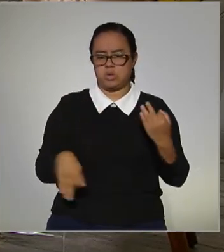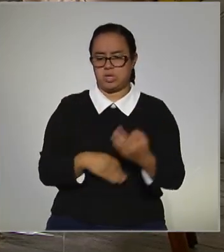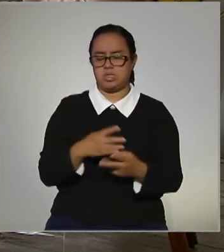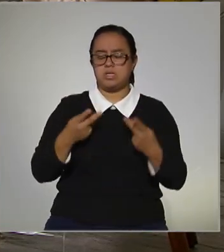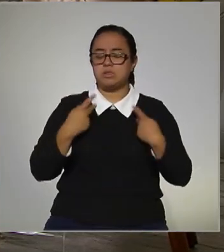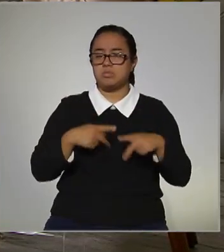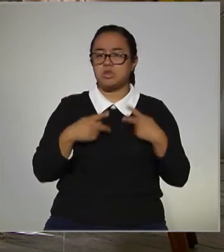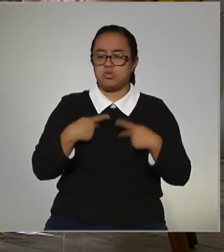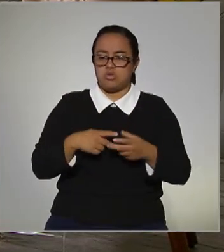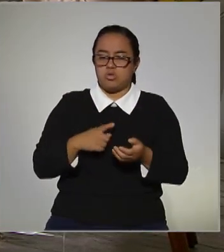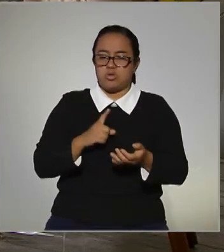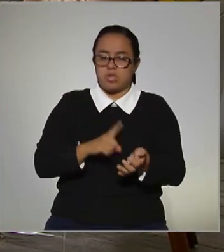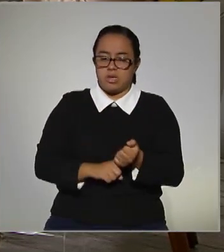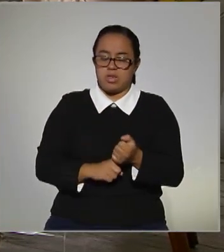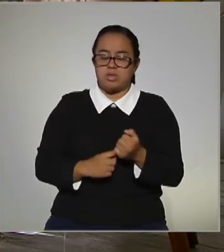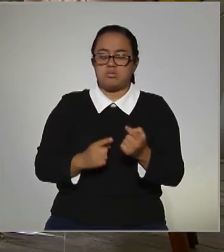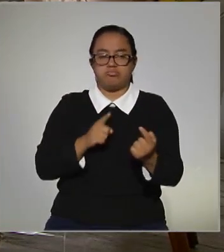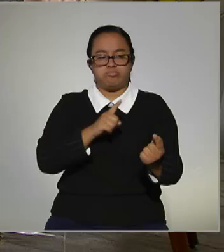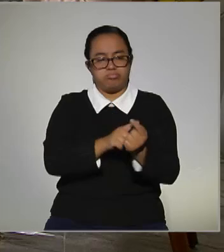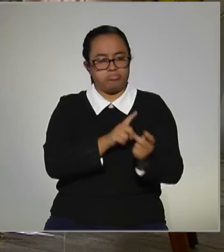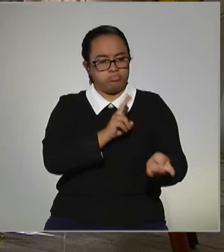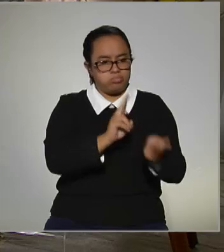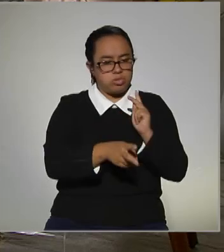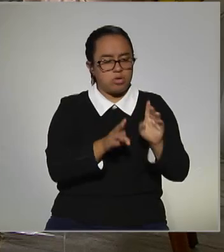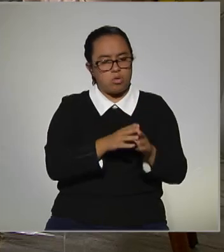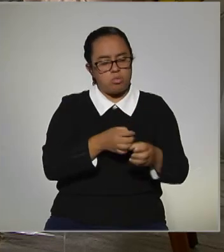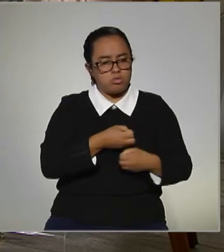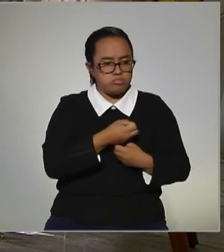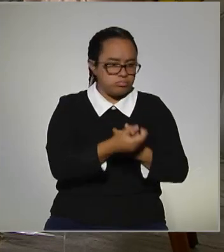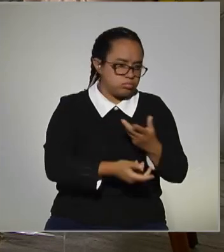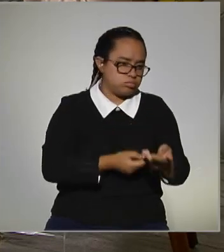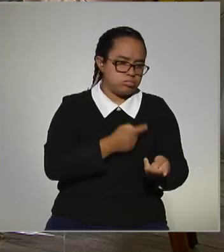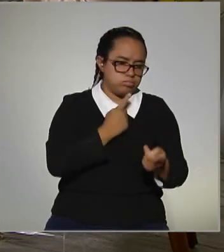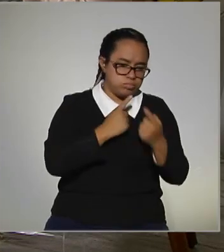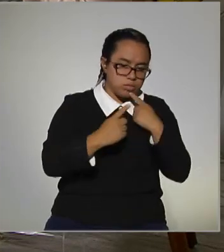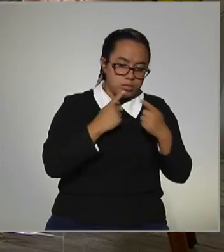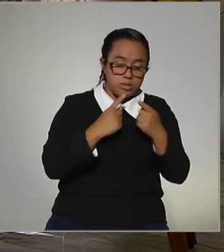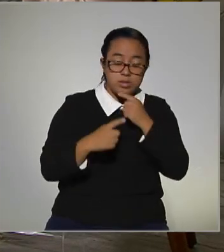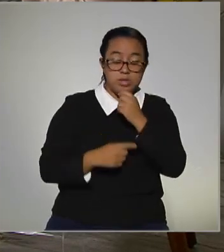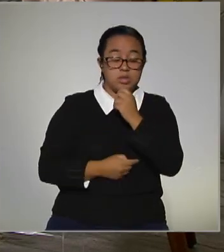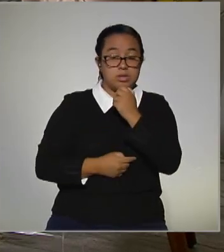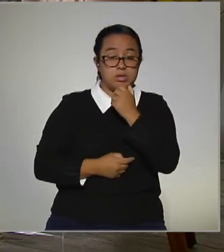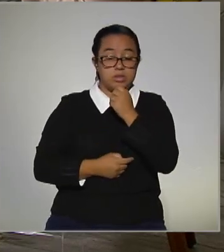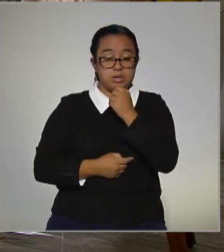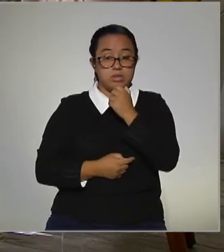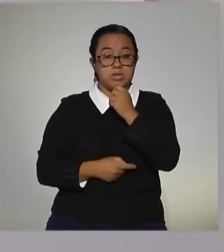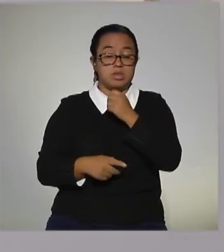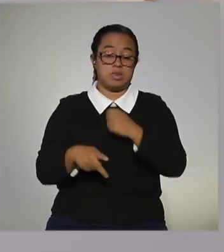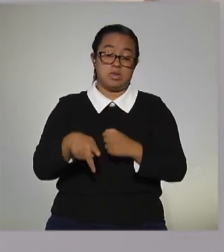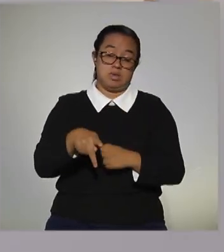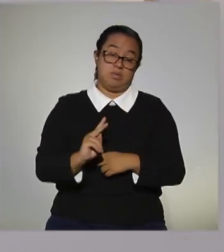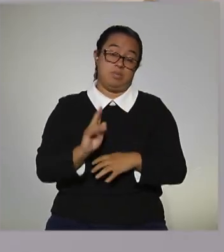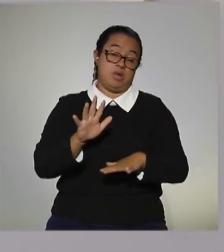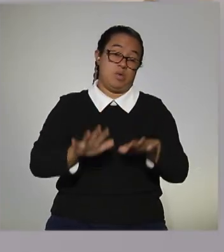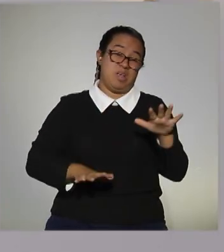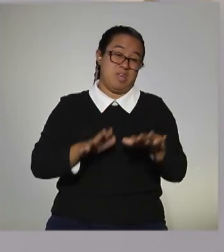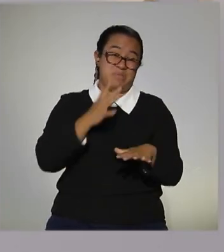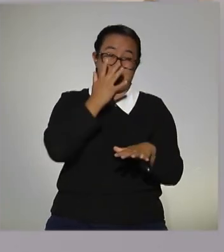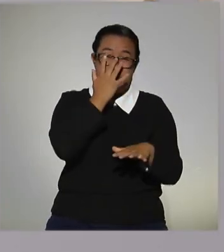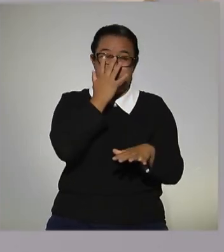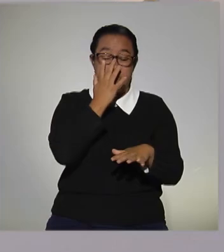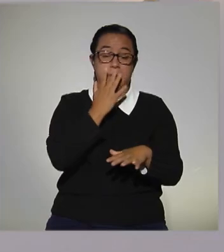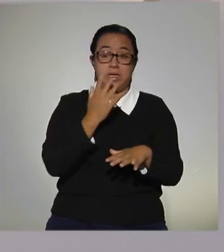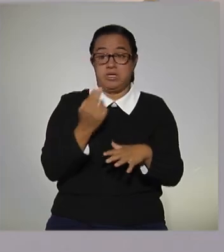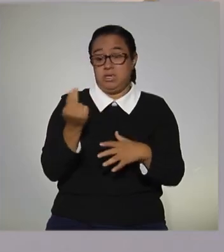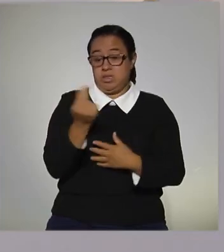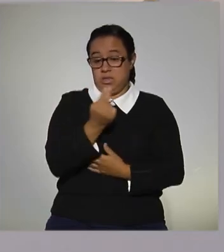que importa es que haya alguien que esté ahí para escuchar y con quien se pueda dialogar eventualmente, ¿no? Pero a veces se requiere de, ni siquiera a lo mejor necesariamente